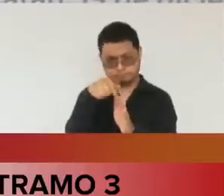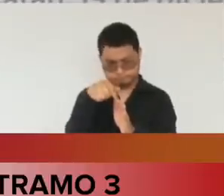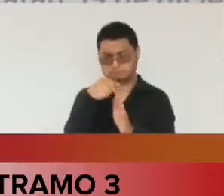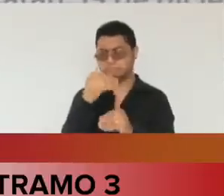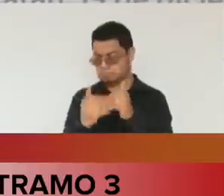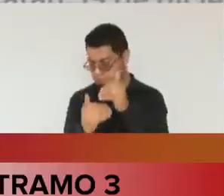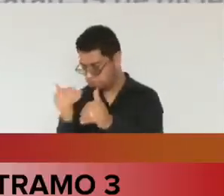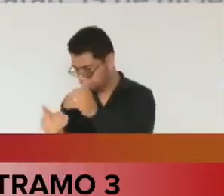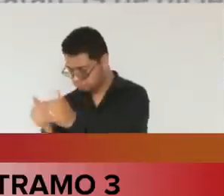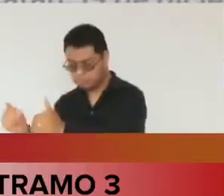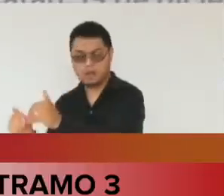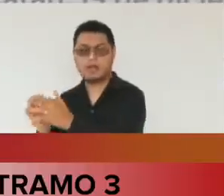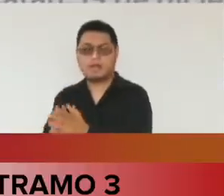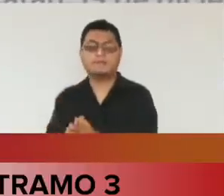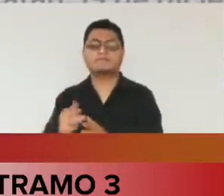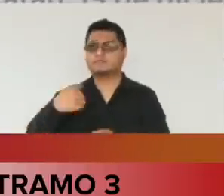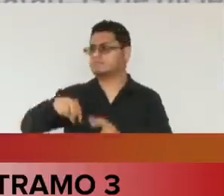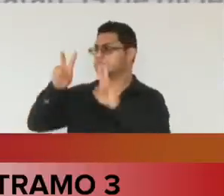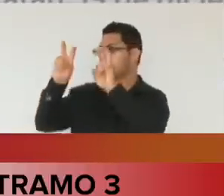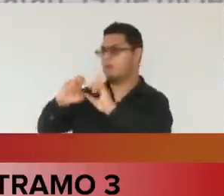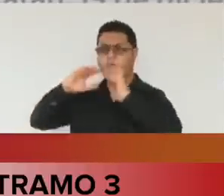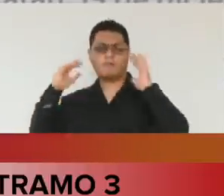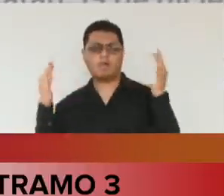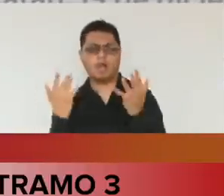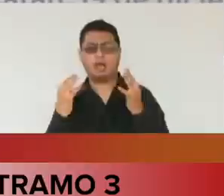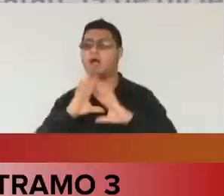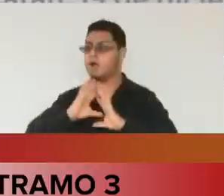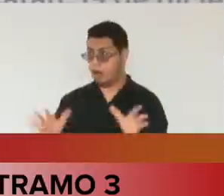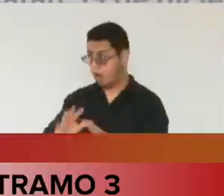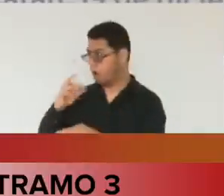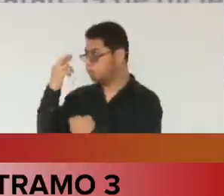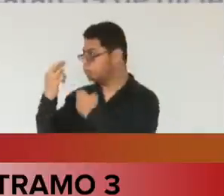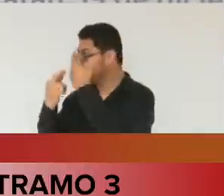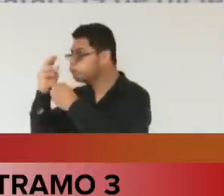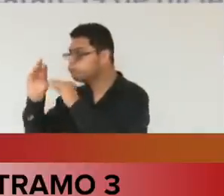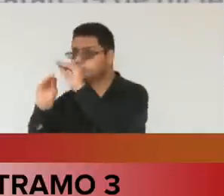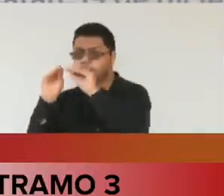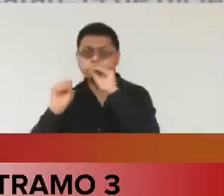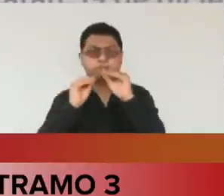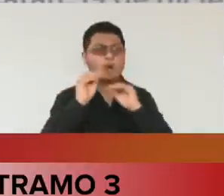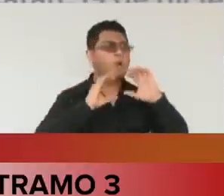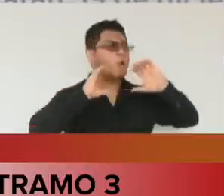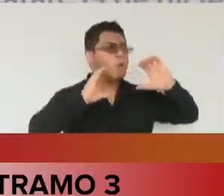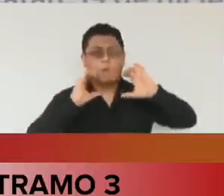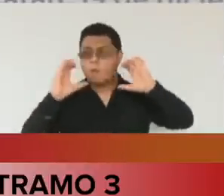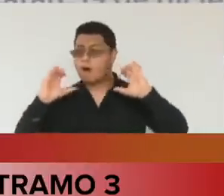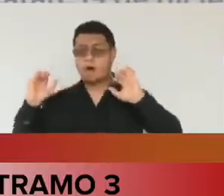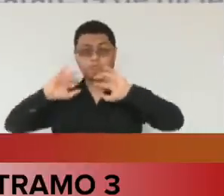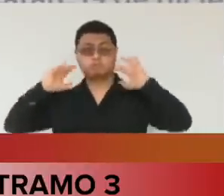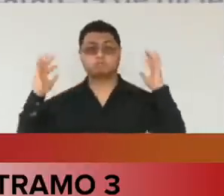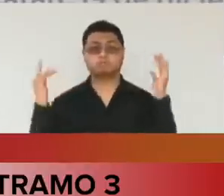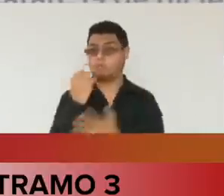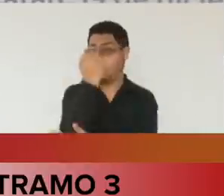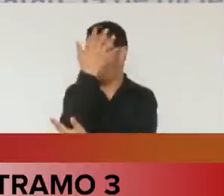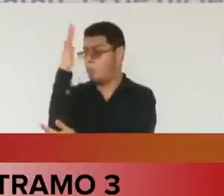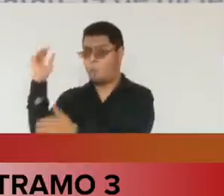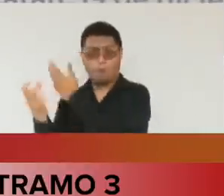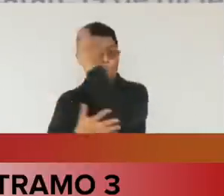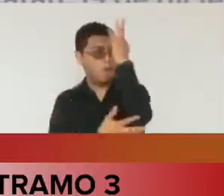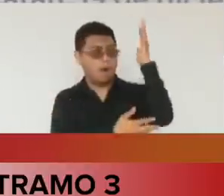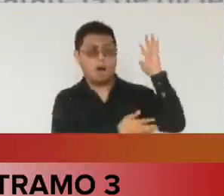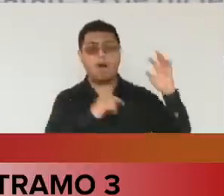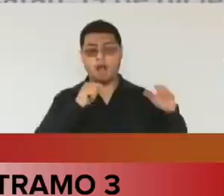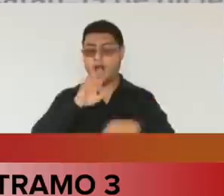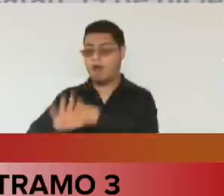compromiso con la parte medioambiental, ya se llevó a cabo la realización del rescate de la flora y de la fauna en la zona